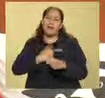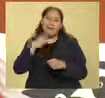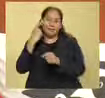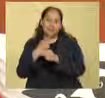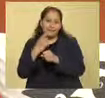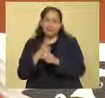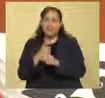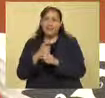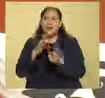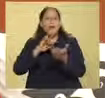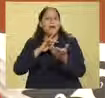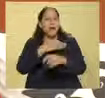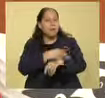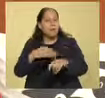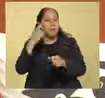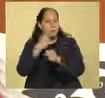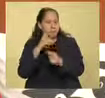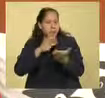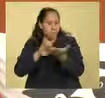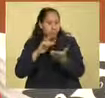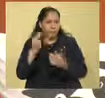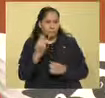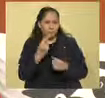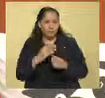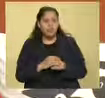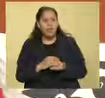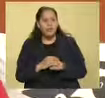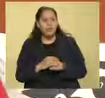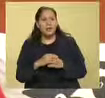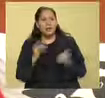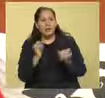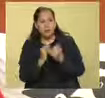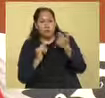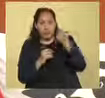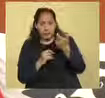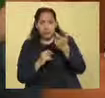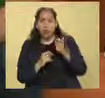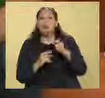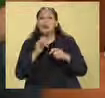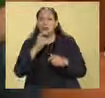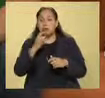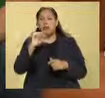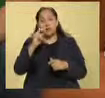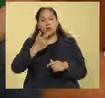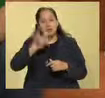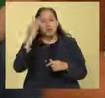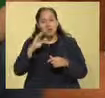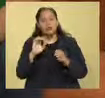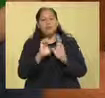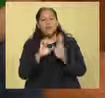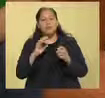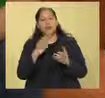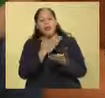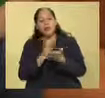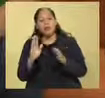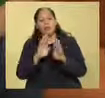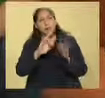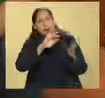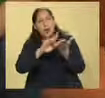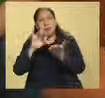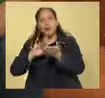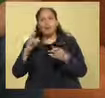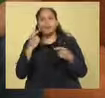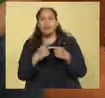que el apoyo de la familia es el principal sobre actuar cuando puedes tumbar o no es un poquito caro pero afortunadamente también he contado con apoyo